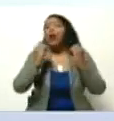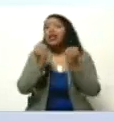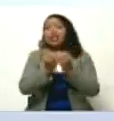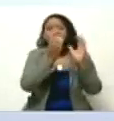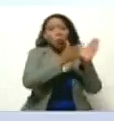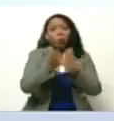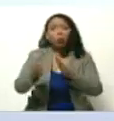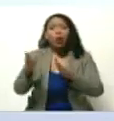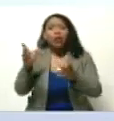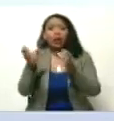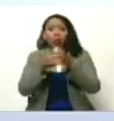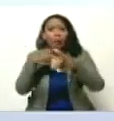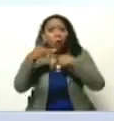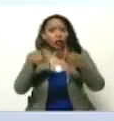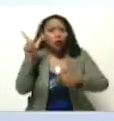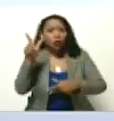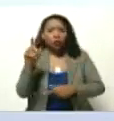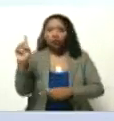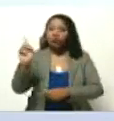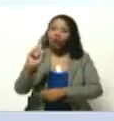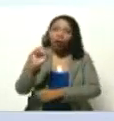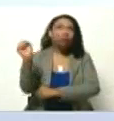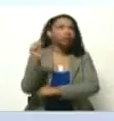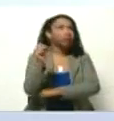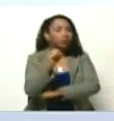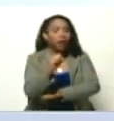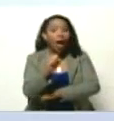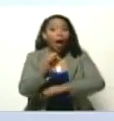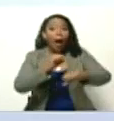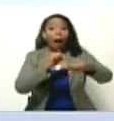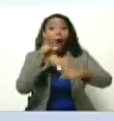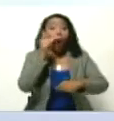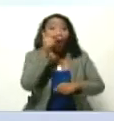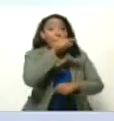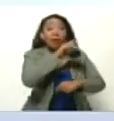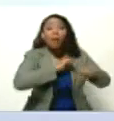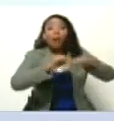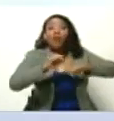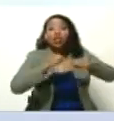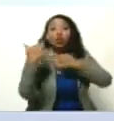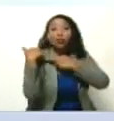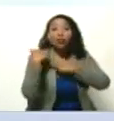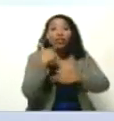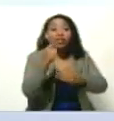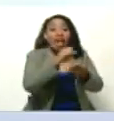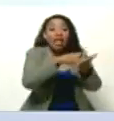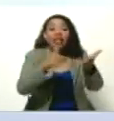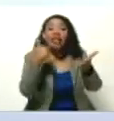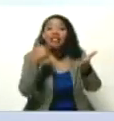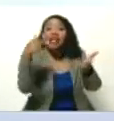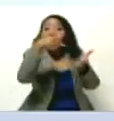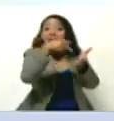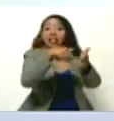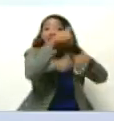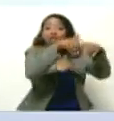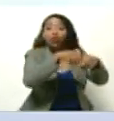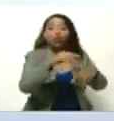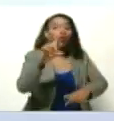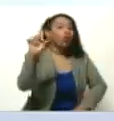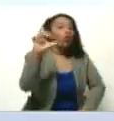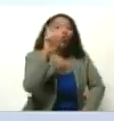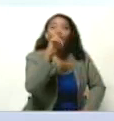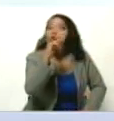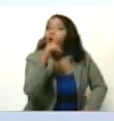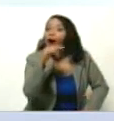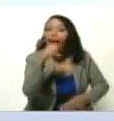paren. No, que el de movilización anda con esta lista que hay que aprobar, vótenla. No hay línea